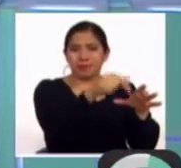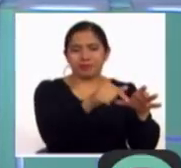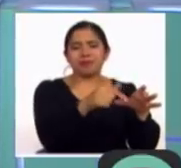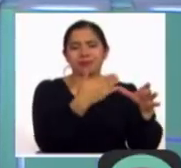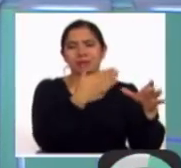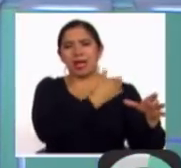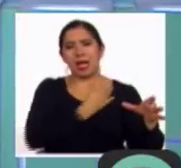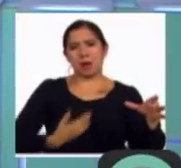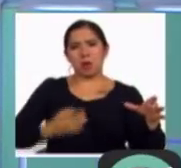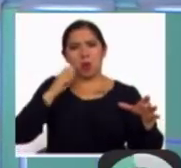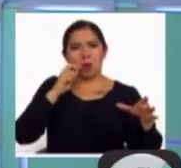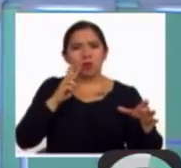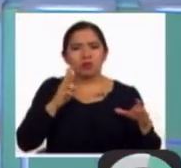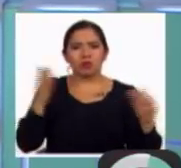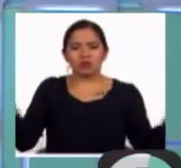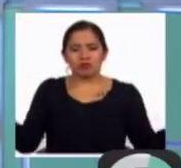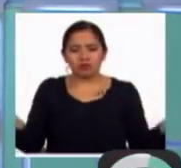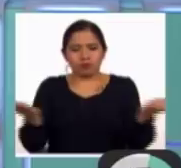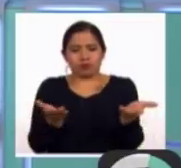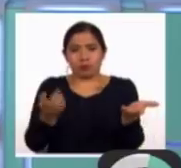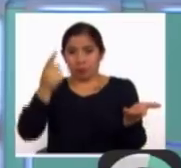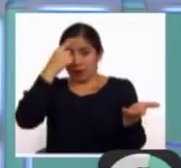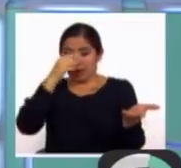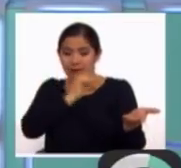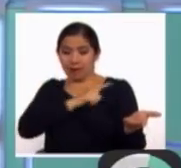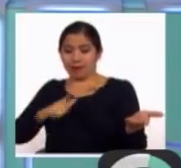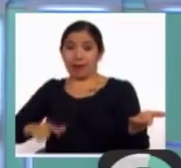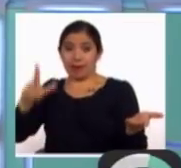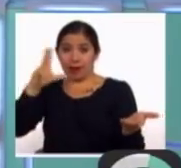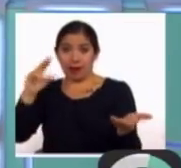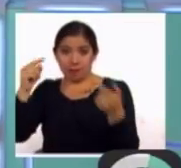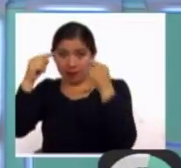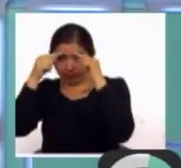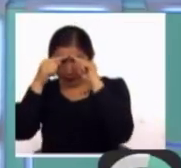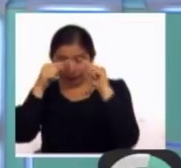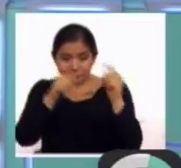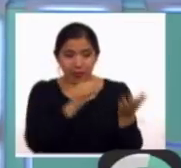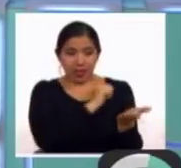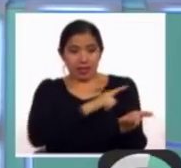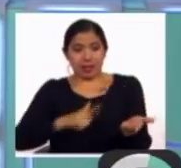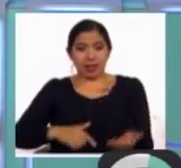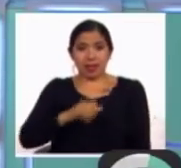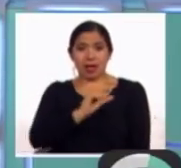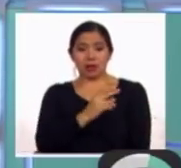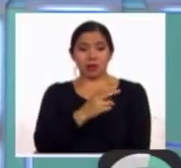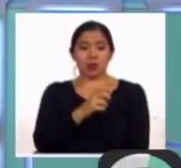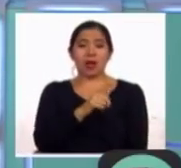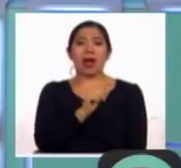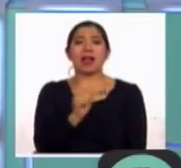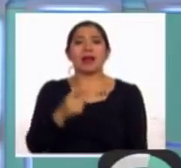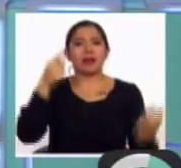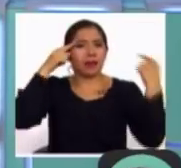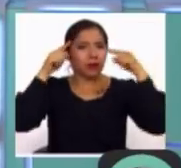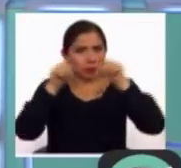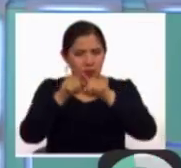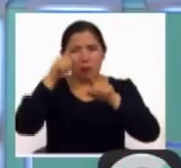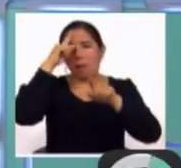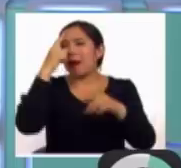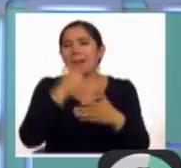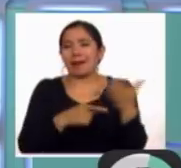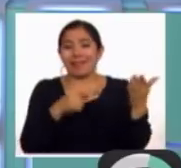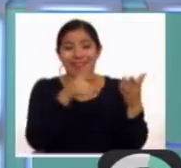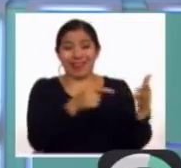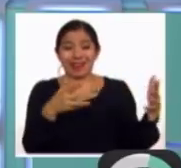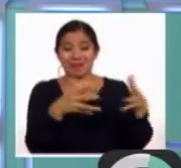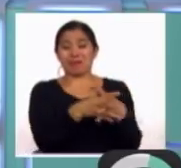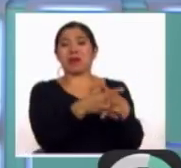un consenso entre los alcaldes de La Paz y también de Achocalla para que se levanten las medidas de presión por un lado y por el